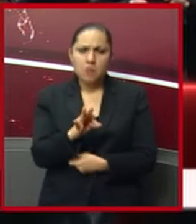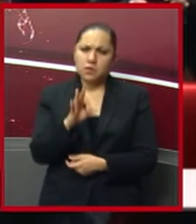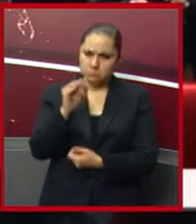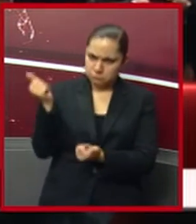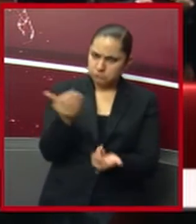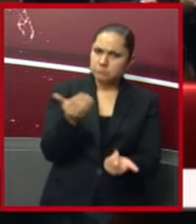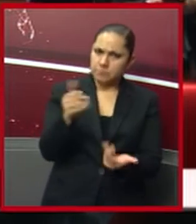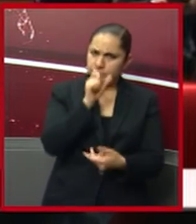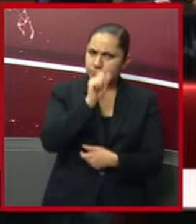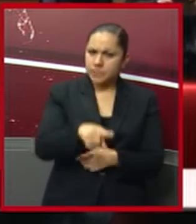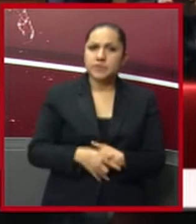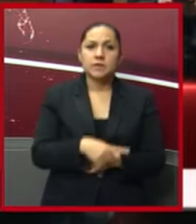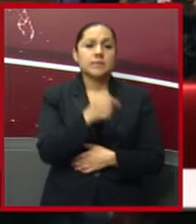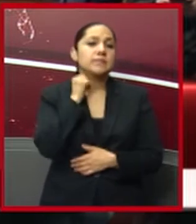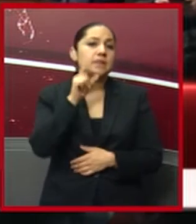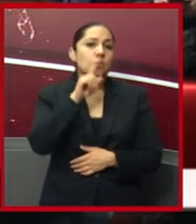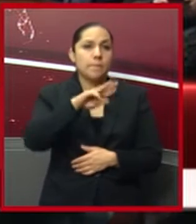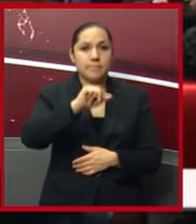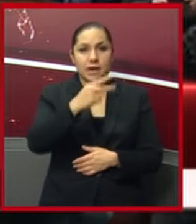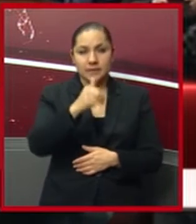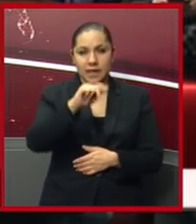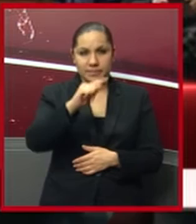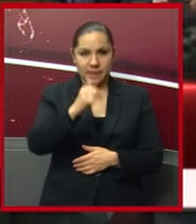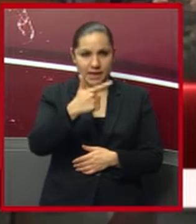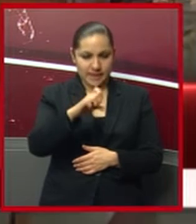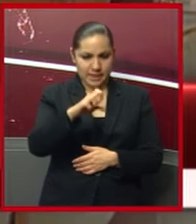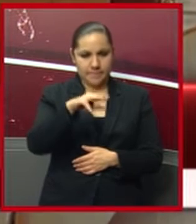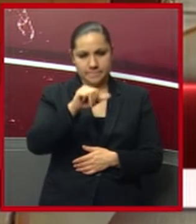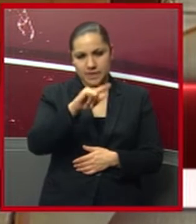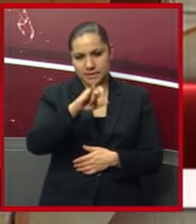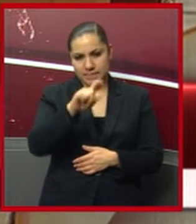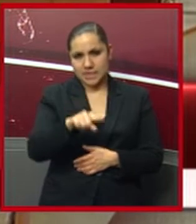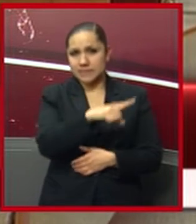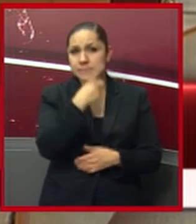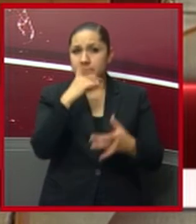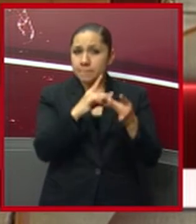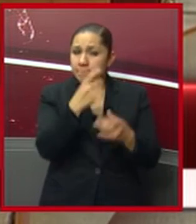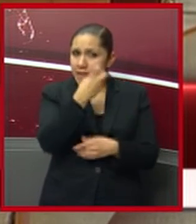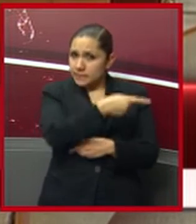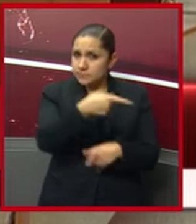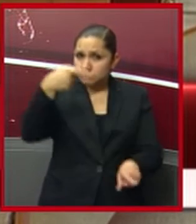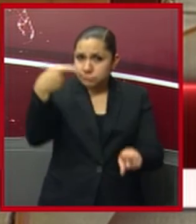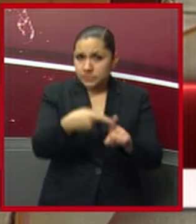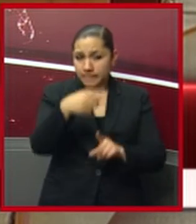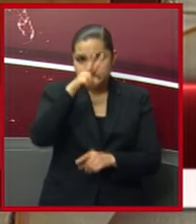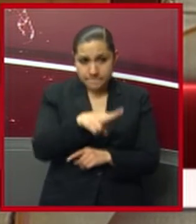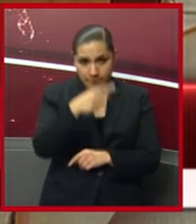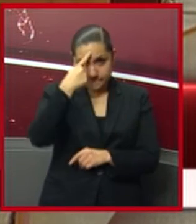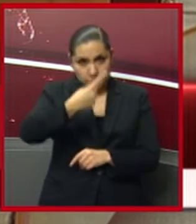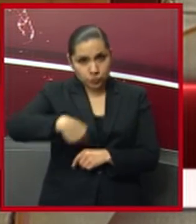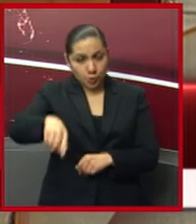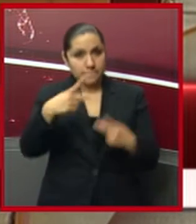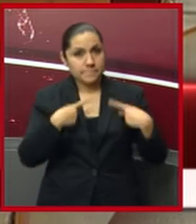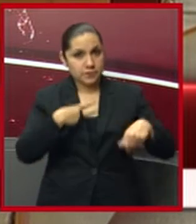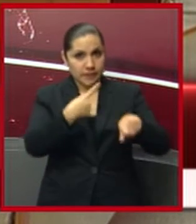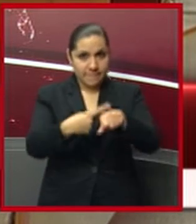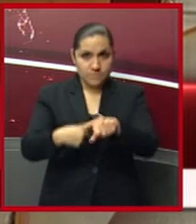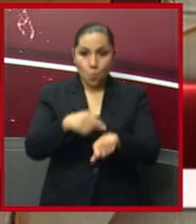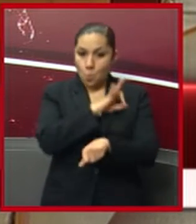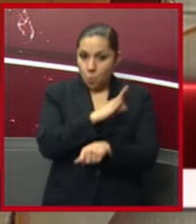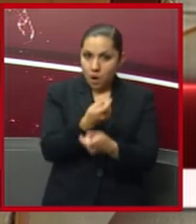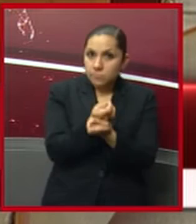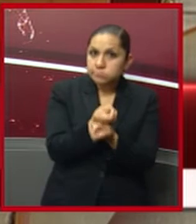La senadora Marta Angélica Tagle Martínez sobre este tema aseguró que no se garantiza el acceso a los medicamentos a los enfermos